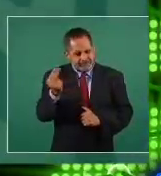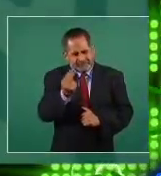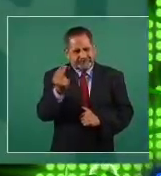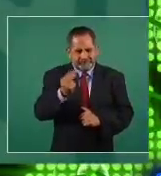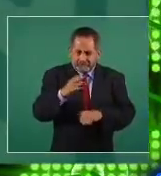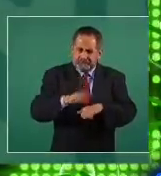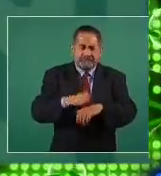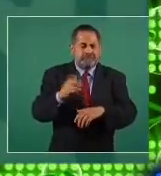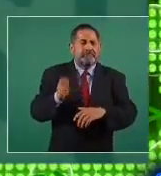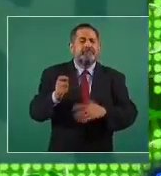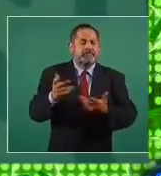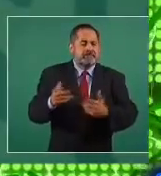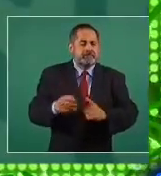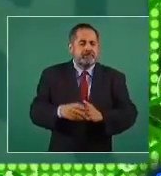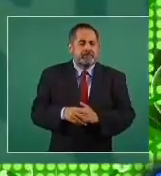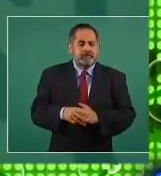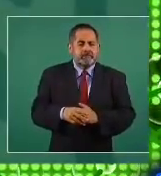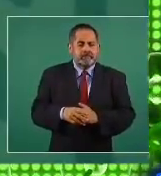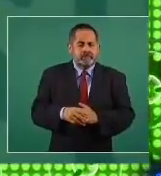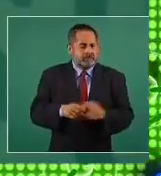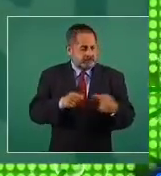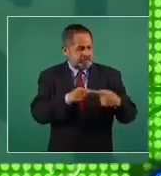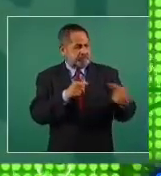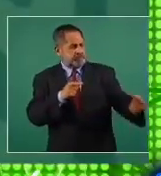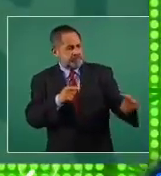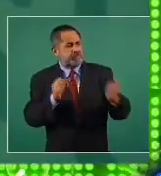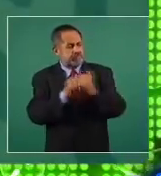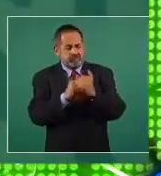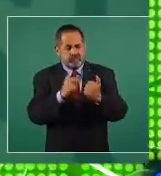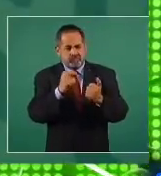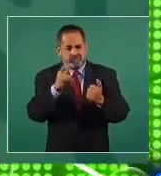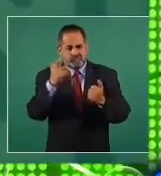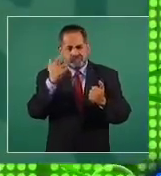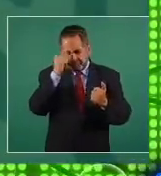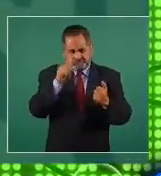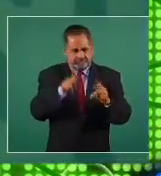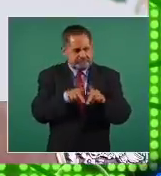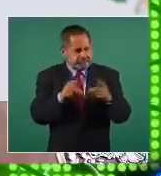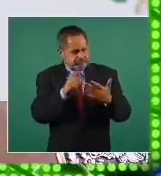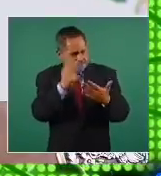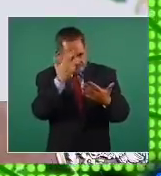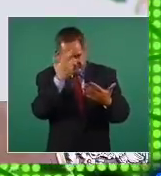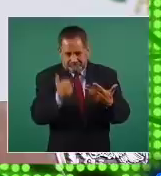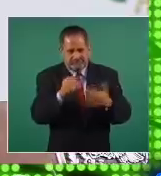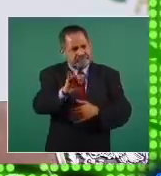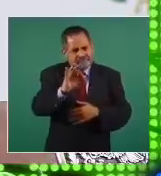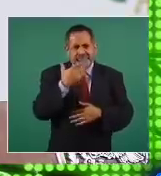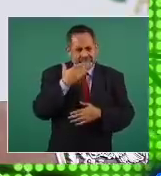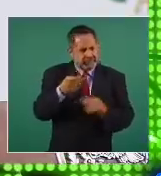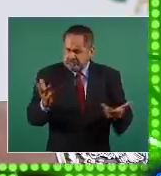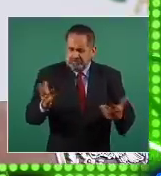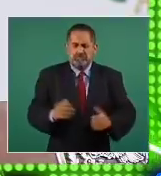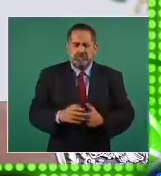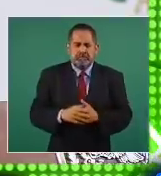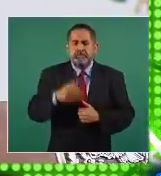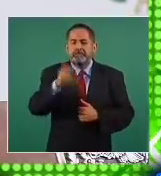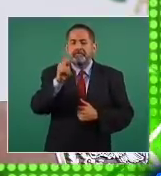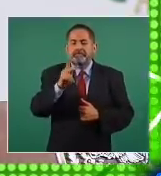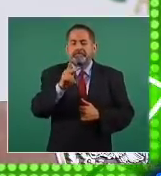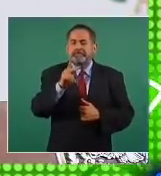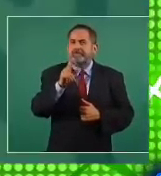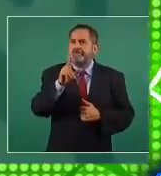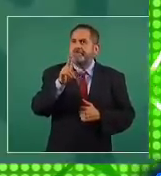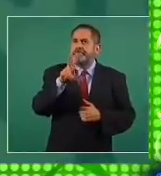Necesitamos a opositores. Es necesaria la oposición, pero